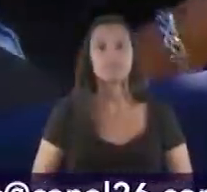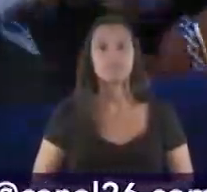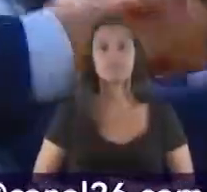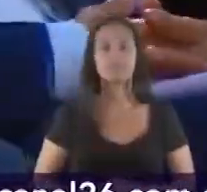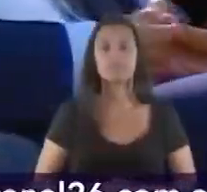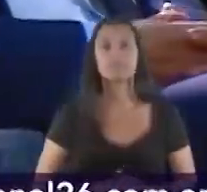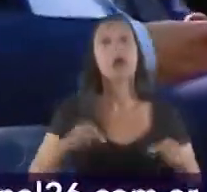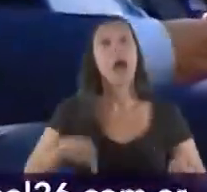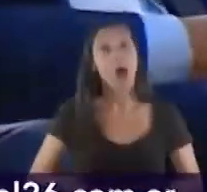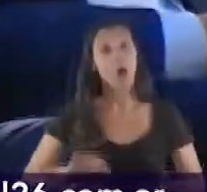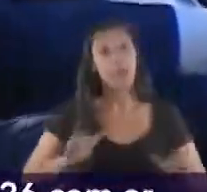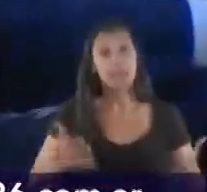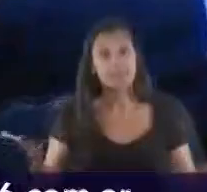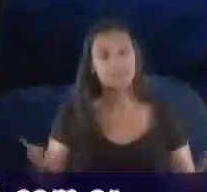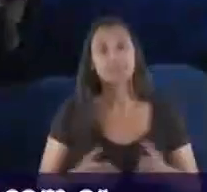Y ahora vamos a...